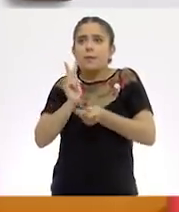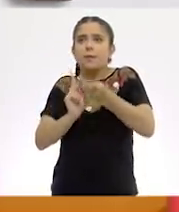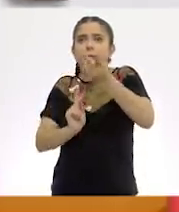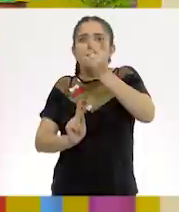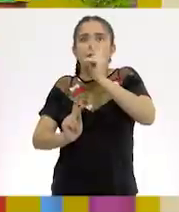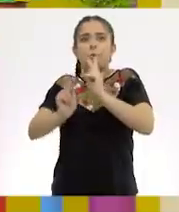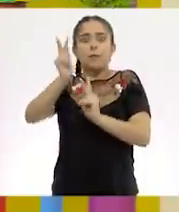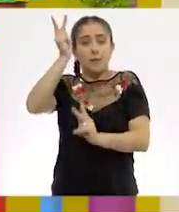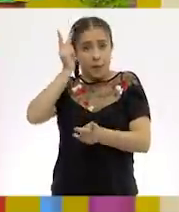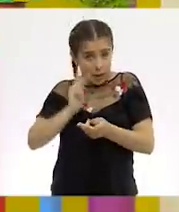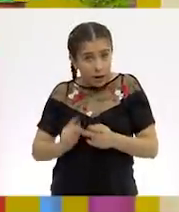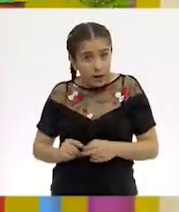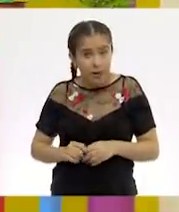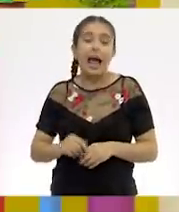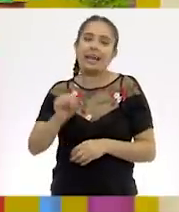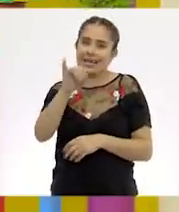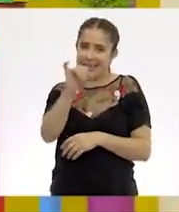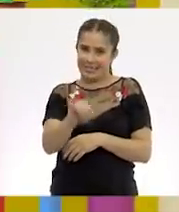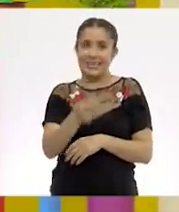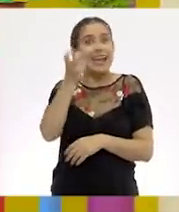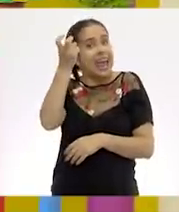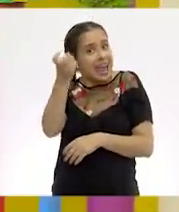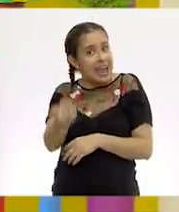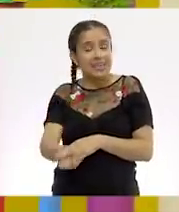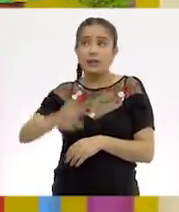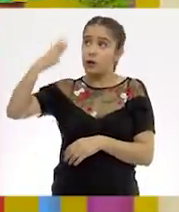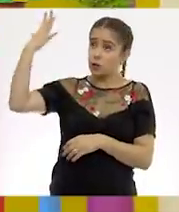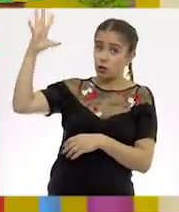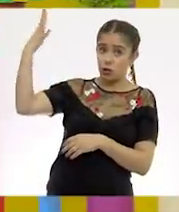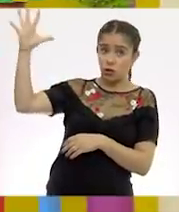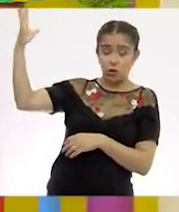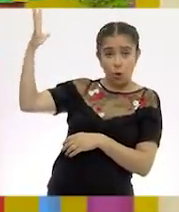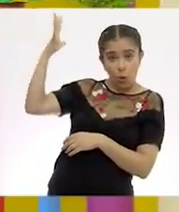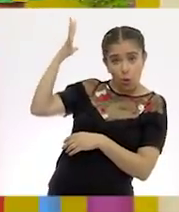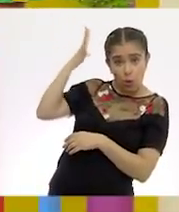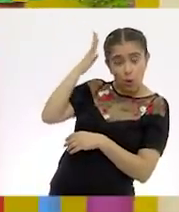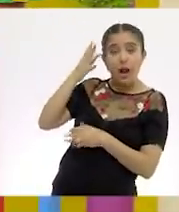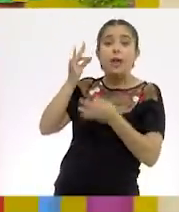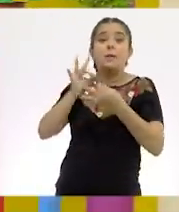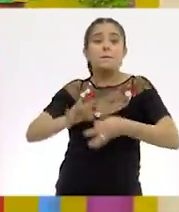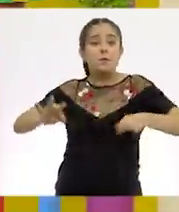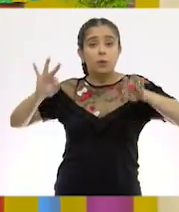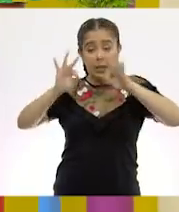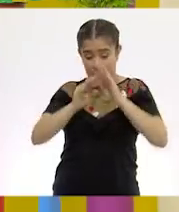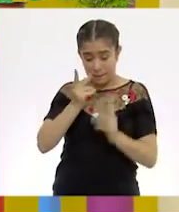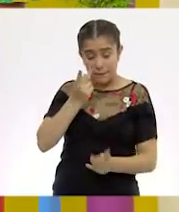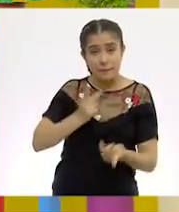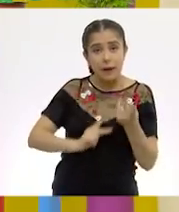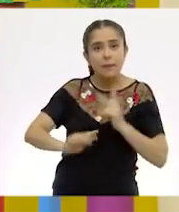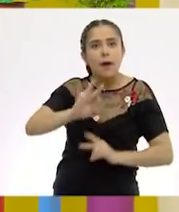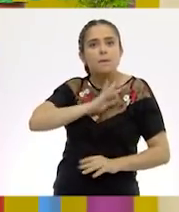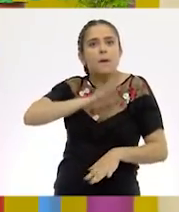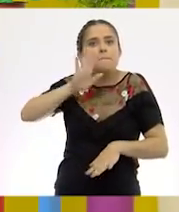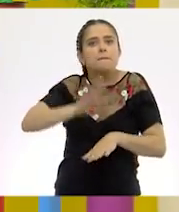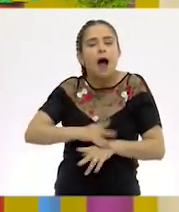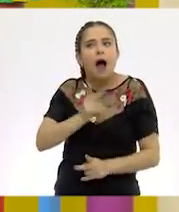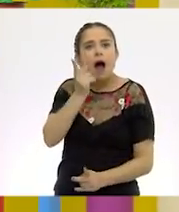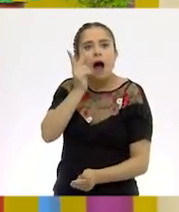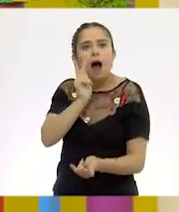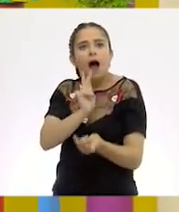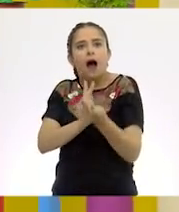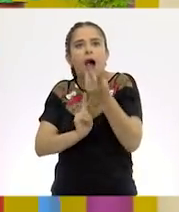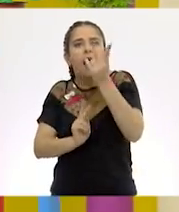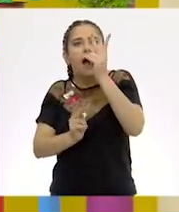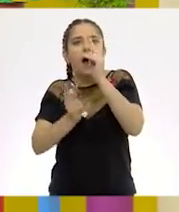es. Los rayos del sol son importantes para que las plantas empiecen a crecer. Ese crecimiento es muy